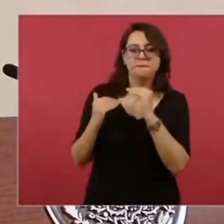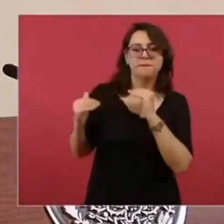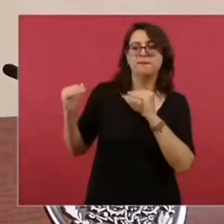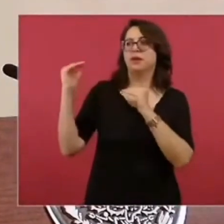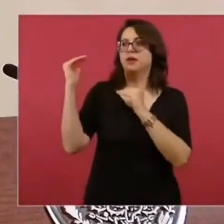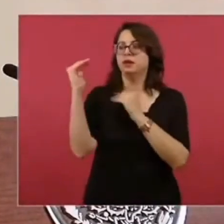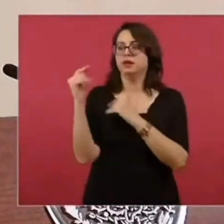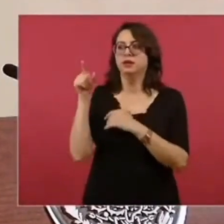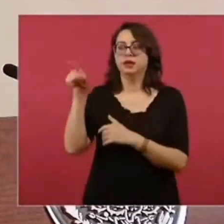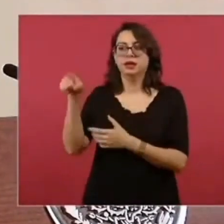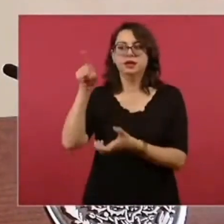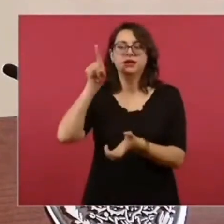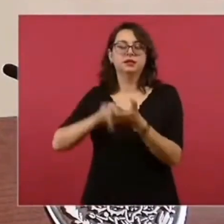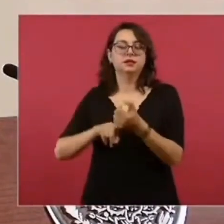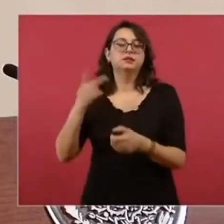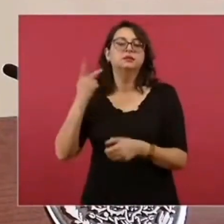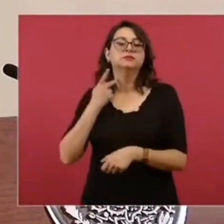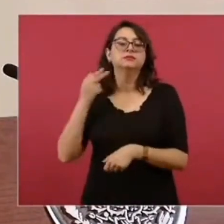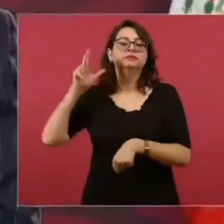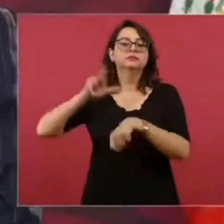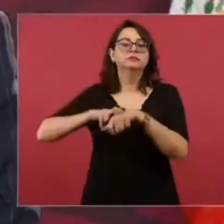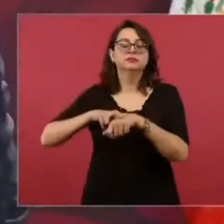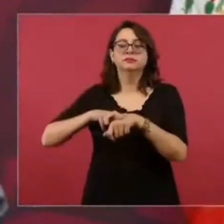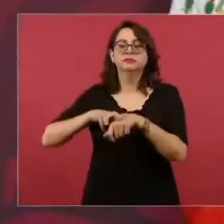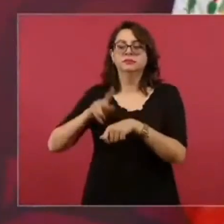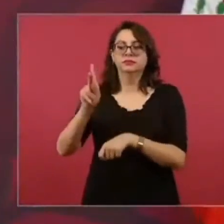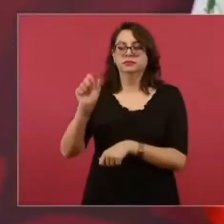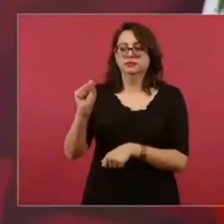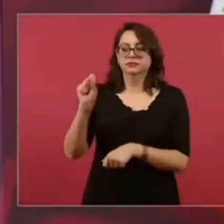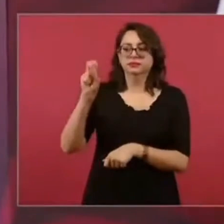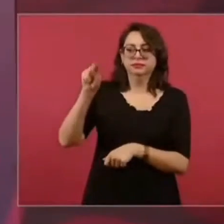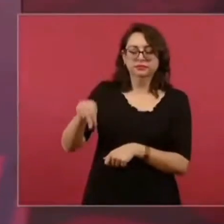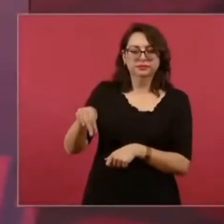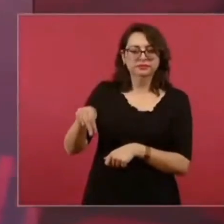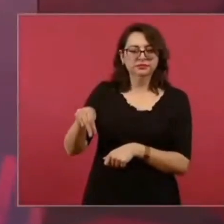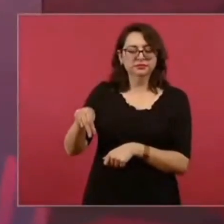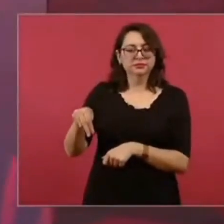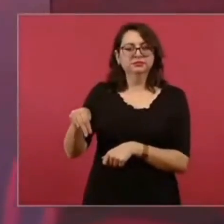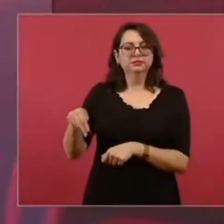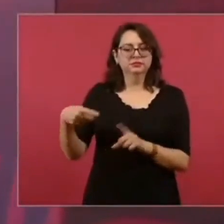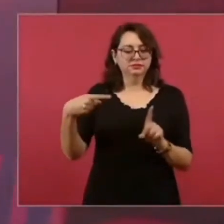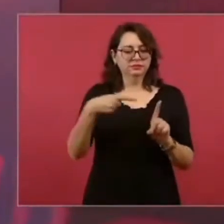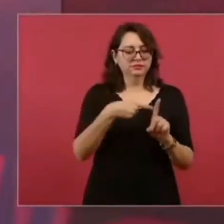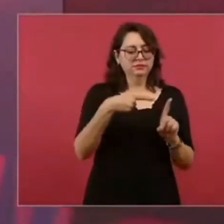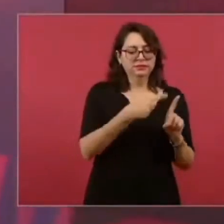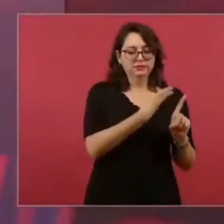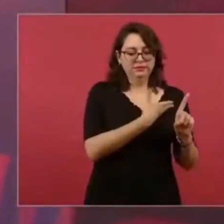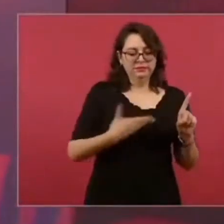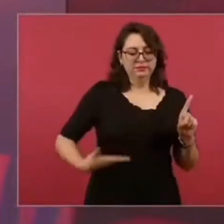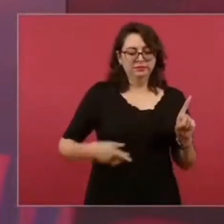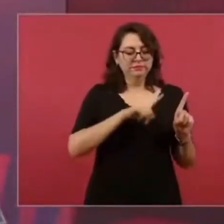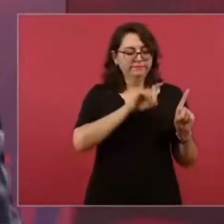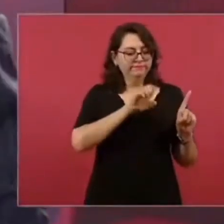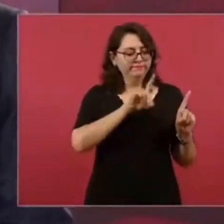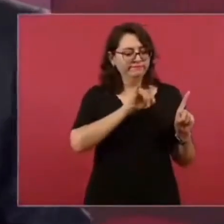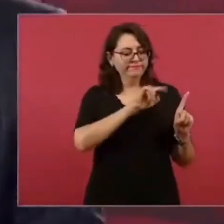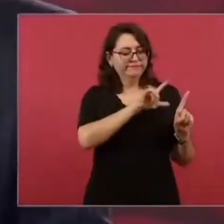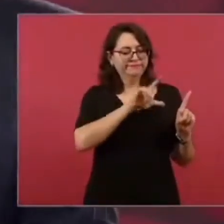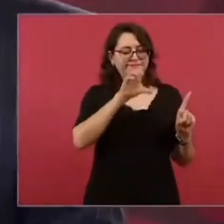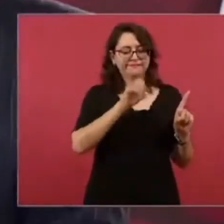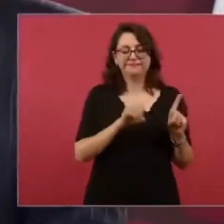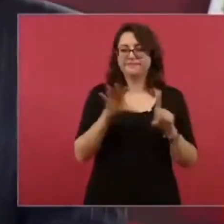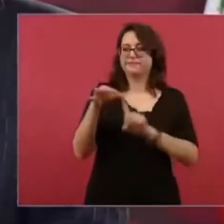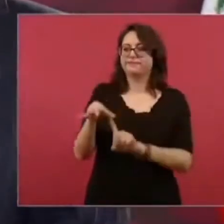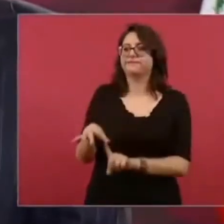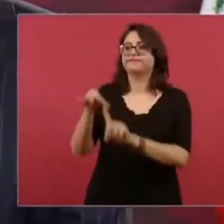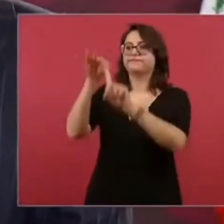Zedillo, puso a José Antonio Lozano Gracia. Lozano Gracia, de procurador,